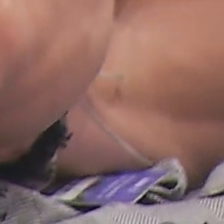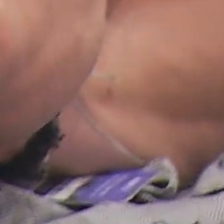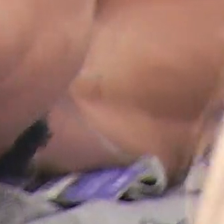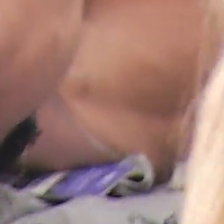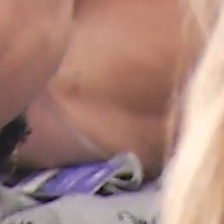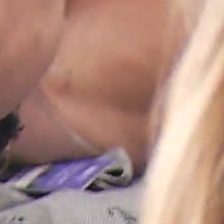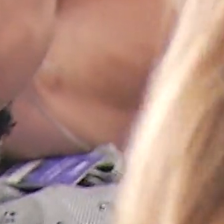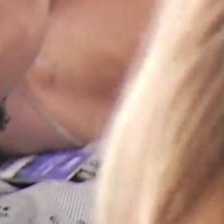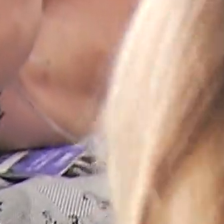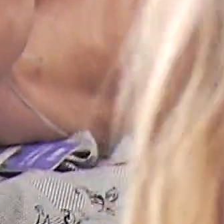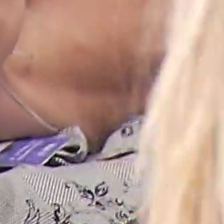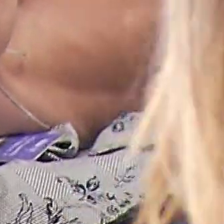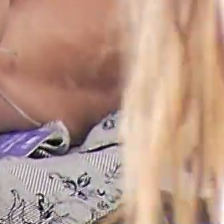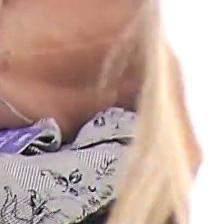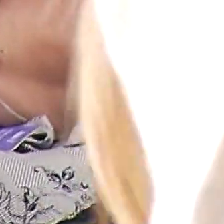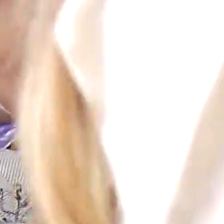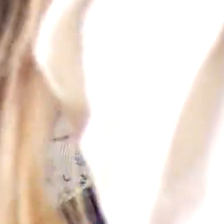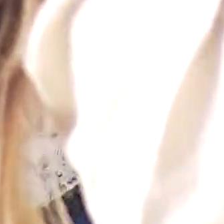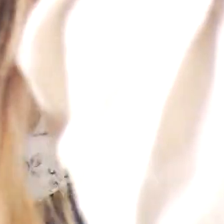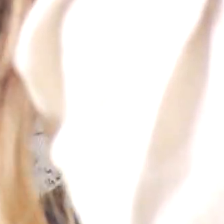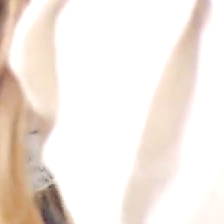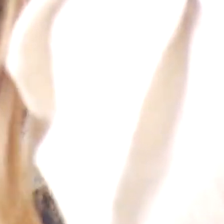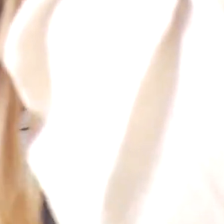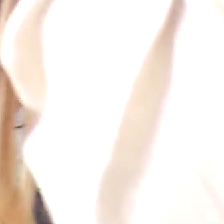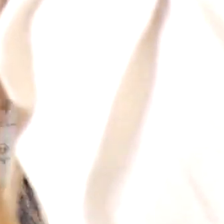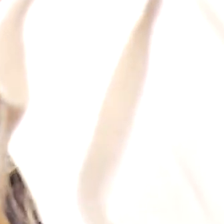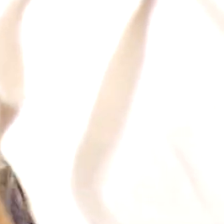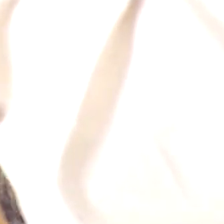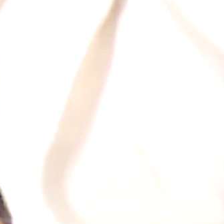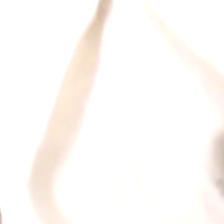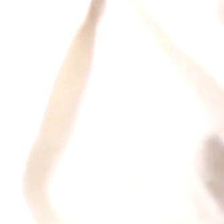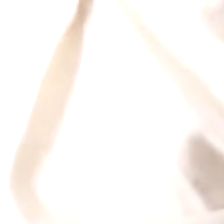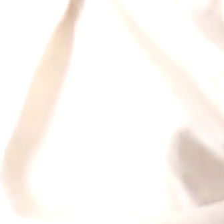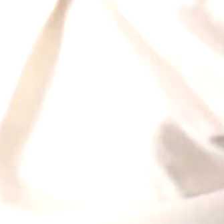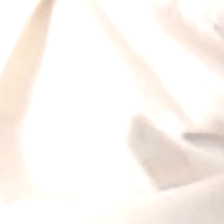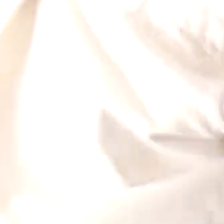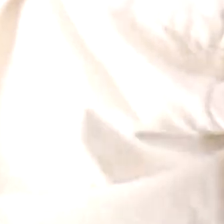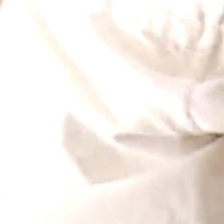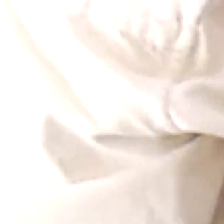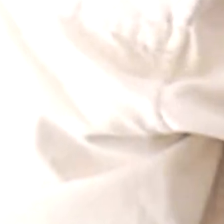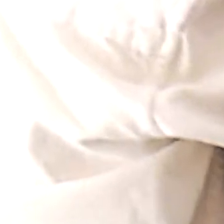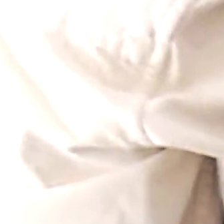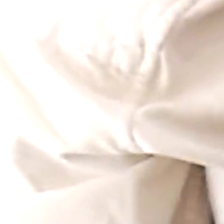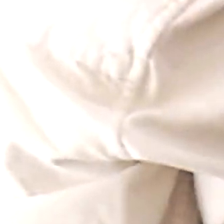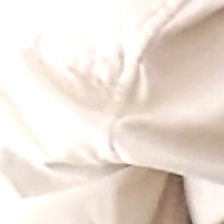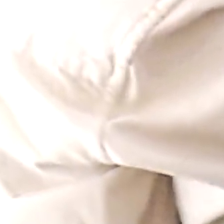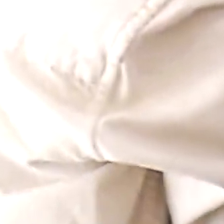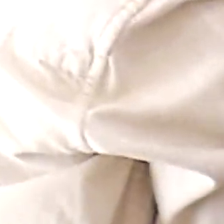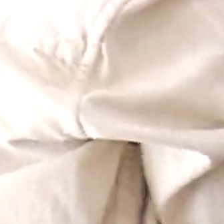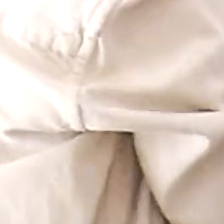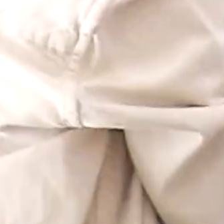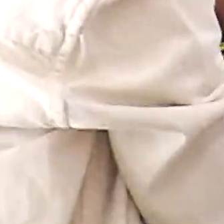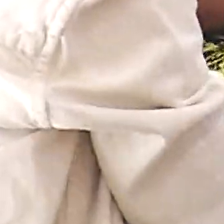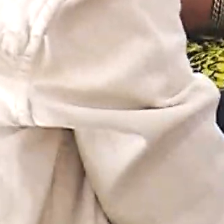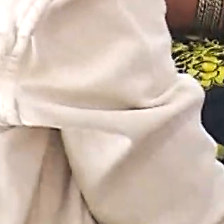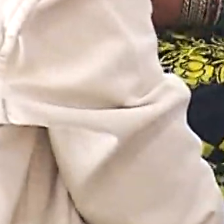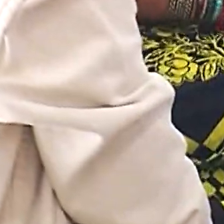tocando un tema de la cosmogonía y le quiero preguntar a Mate, que es como algo que te apasiona,